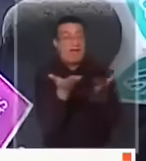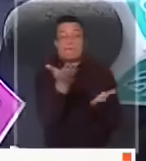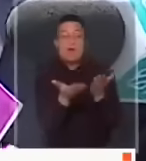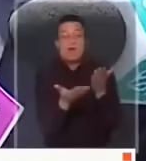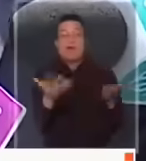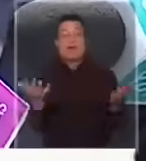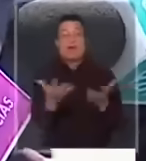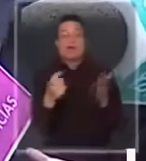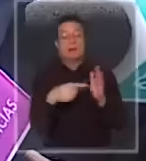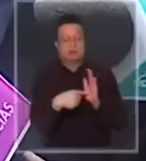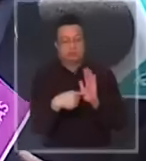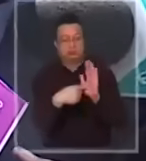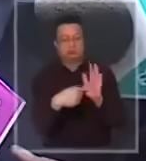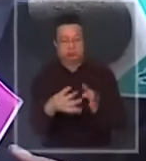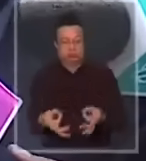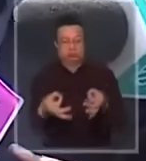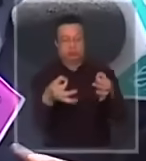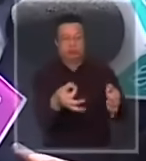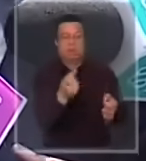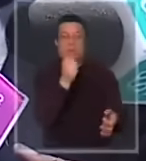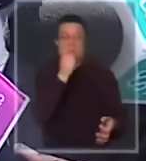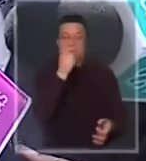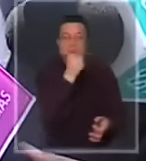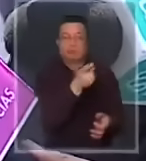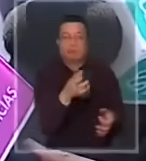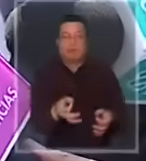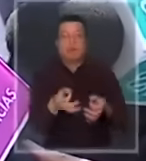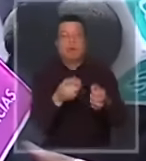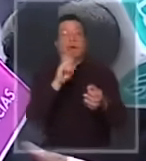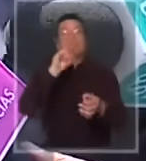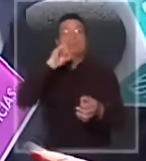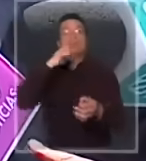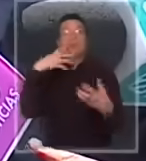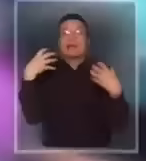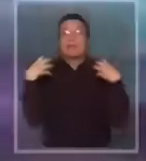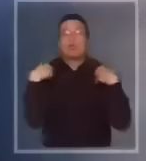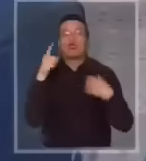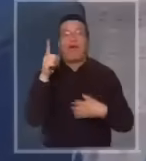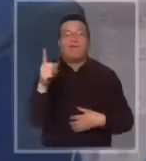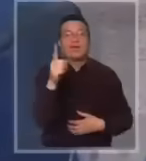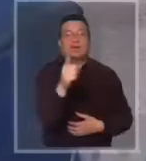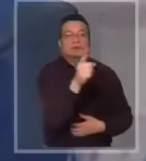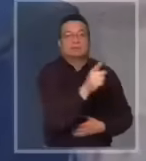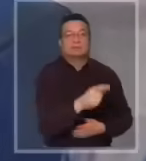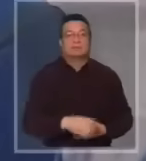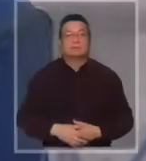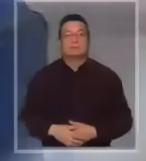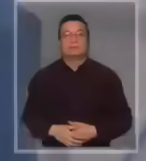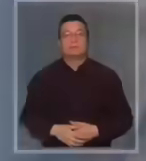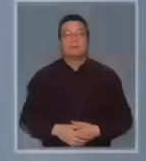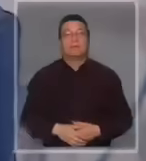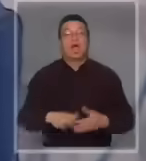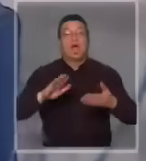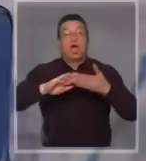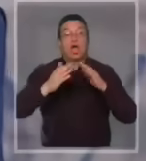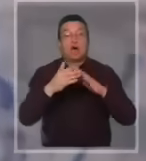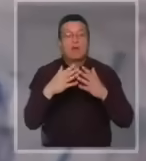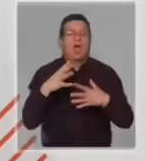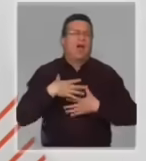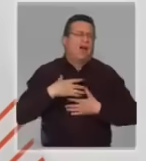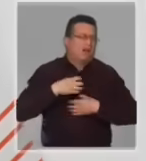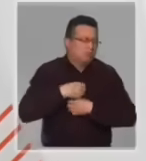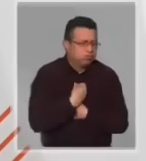la presentación de una querella criminal contra quienes resulten responsables. Una comunidad consternada con alumnos